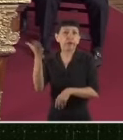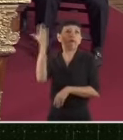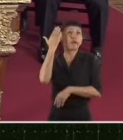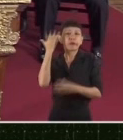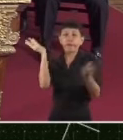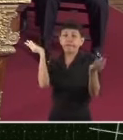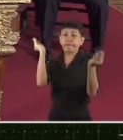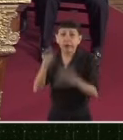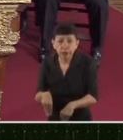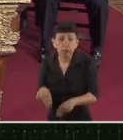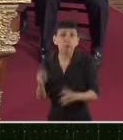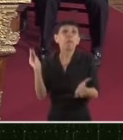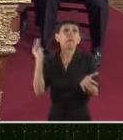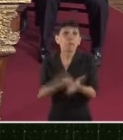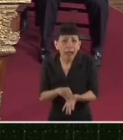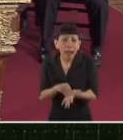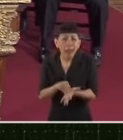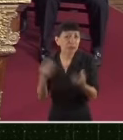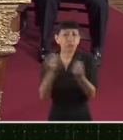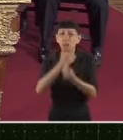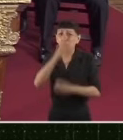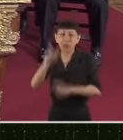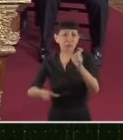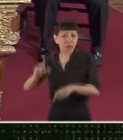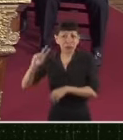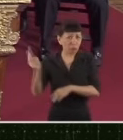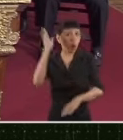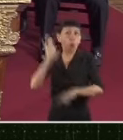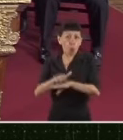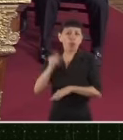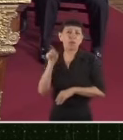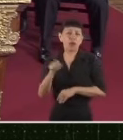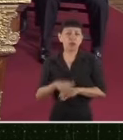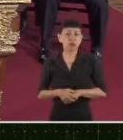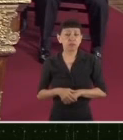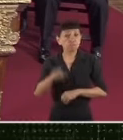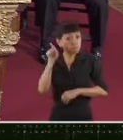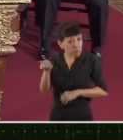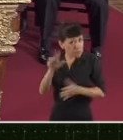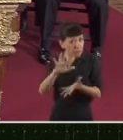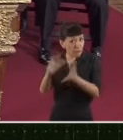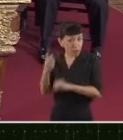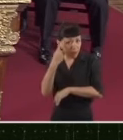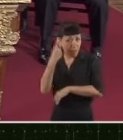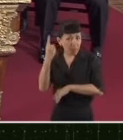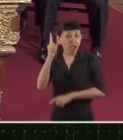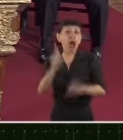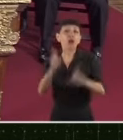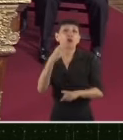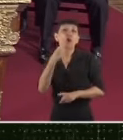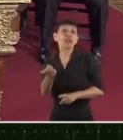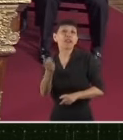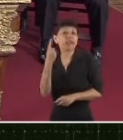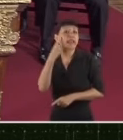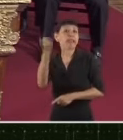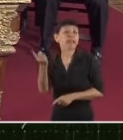que el DNU 70 del 23 en su totalidad, en sí mismo, ya es una norma que violenta la Constitución Nacional. Pero